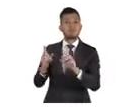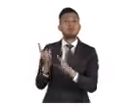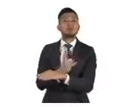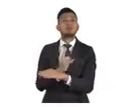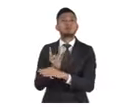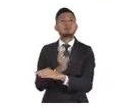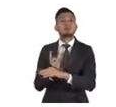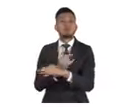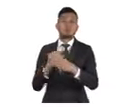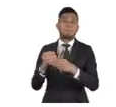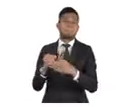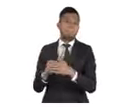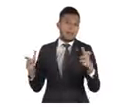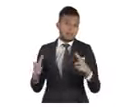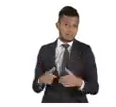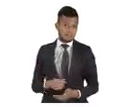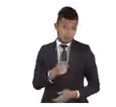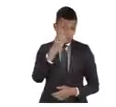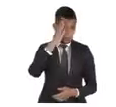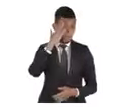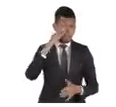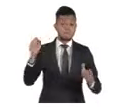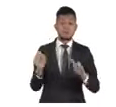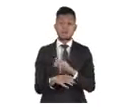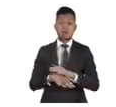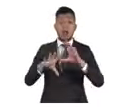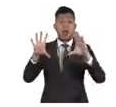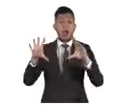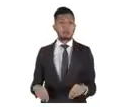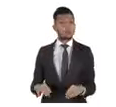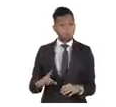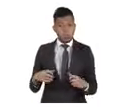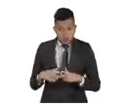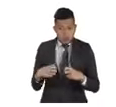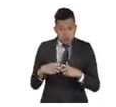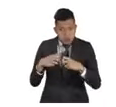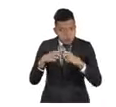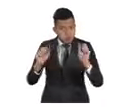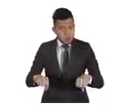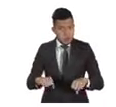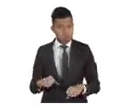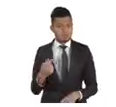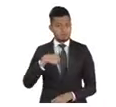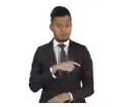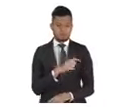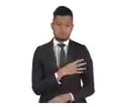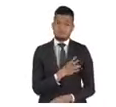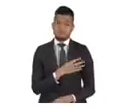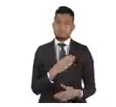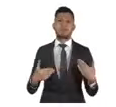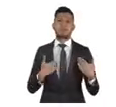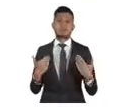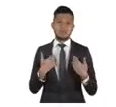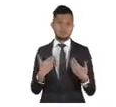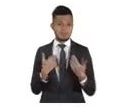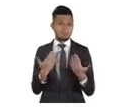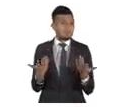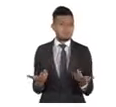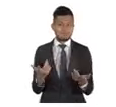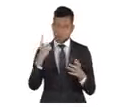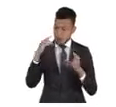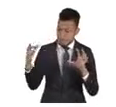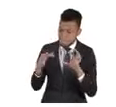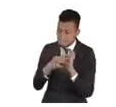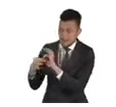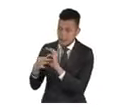siempre vamos a tener una nueva fuente de energía para utilizar. Entonces, muy contentos de estar acá, muy contentos de ser parte de esta alianza